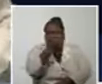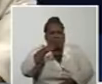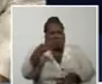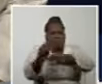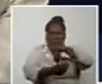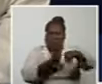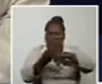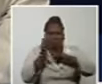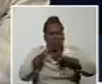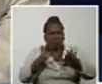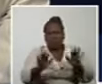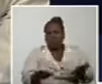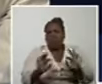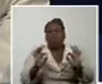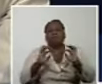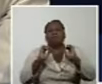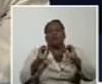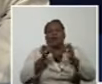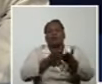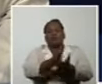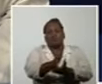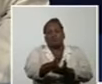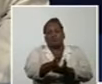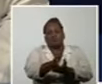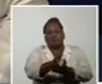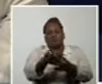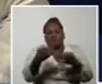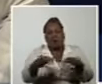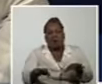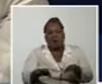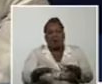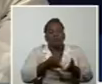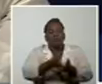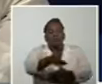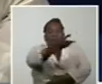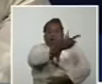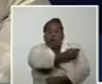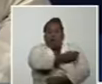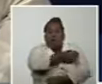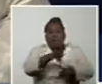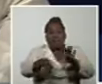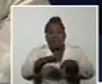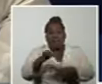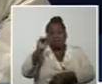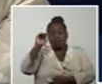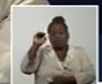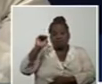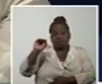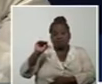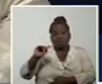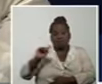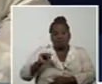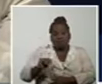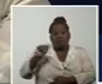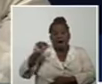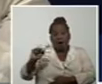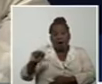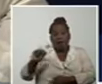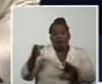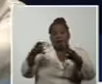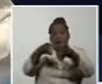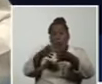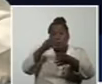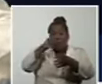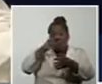parado, se sigue vacunando según las vacunas que corresponden por grupo de edad.